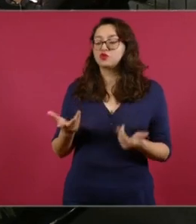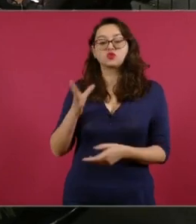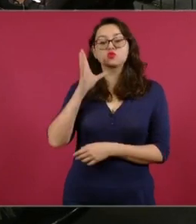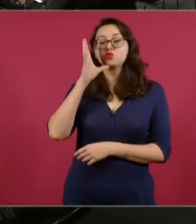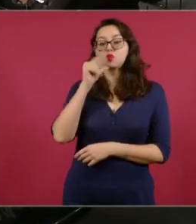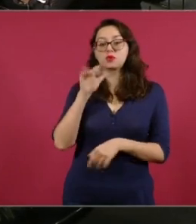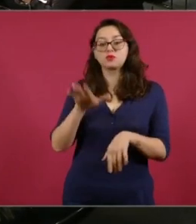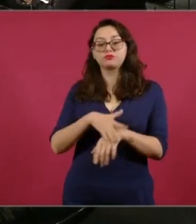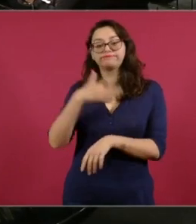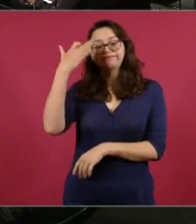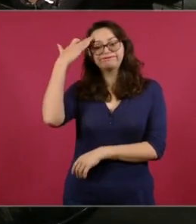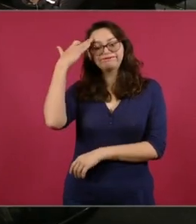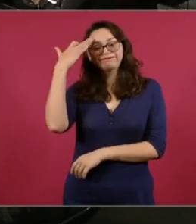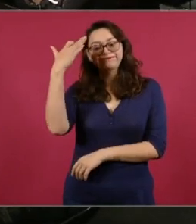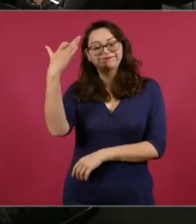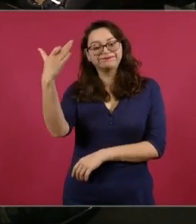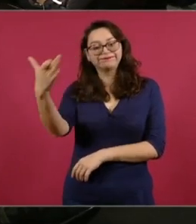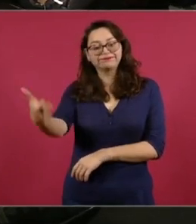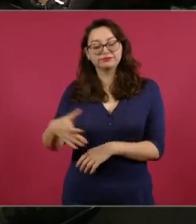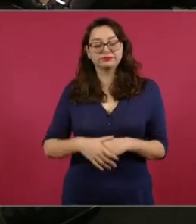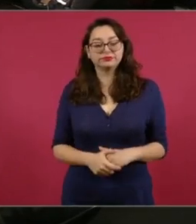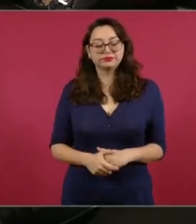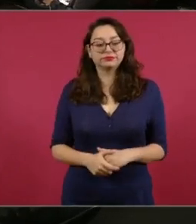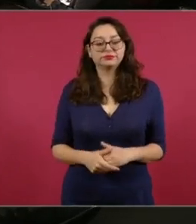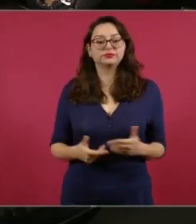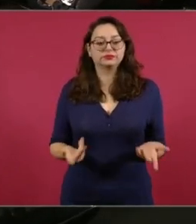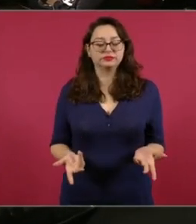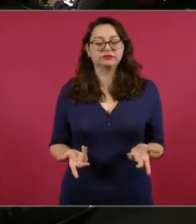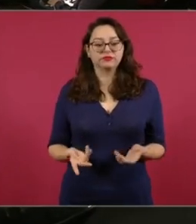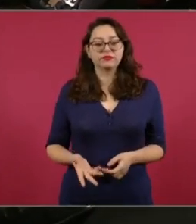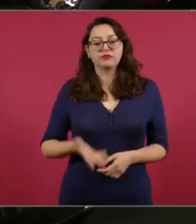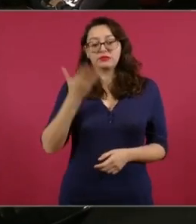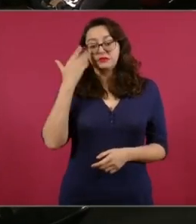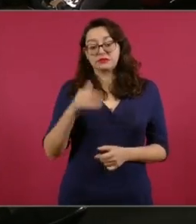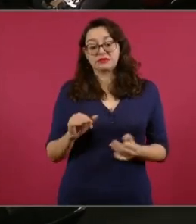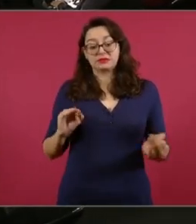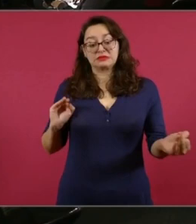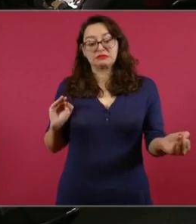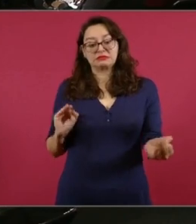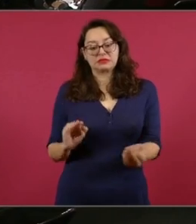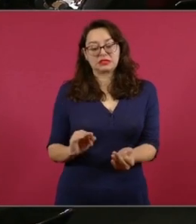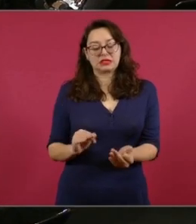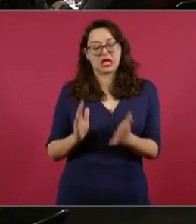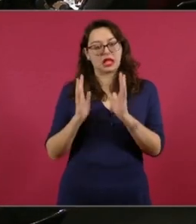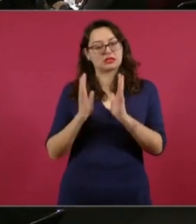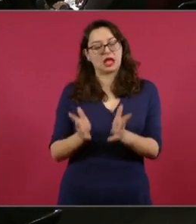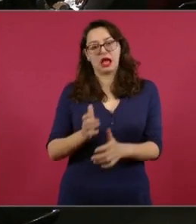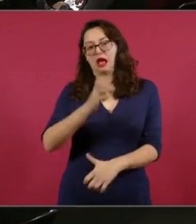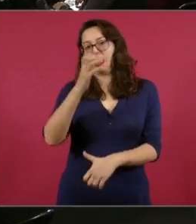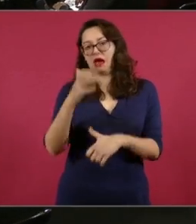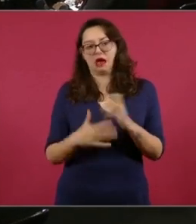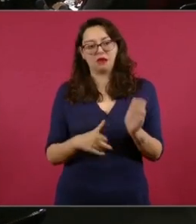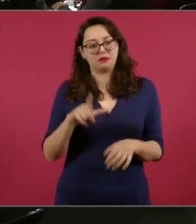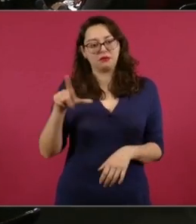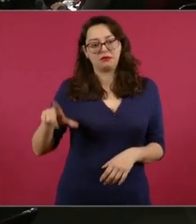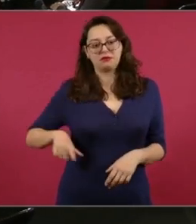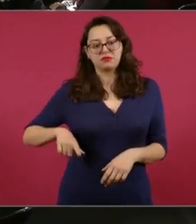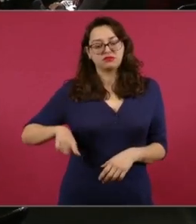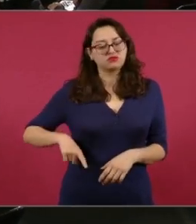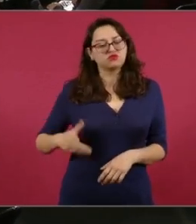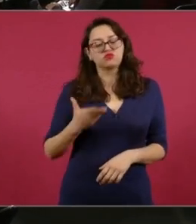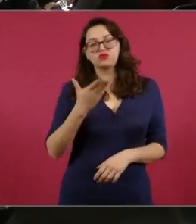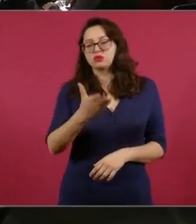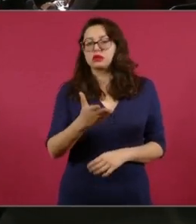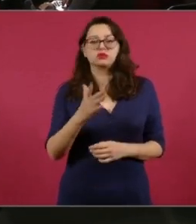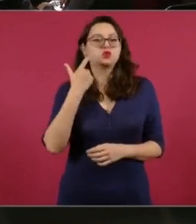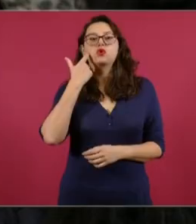a lo que tardan en cruzar. Sabemos que sobre el final de su gobierno no va a iniciar obras que no se van a concluir,